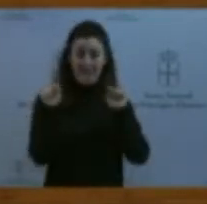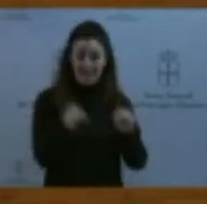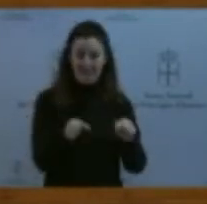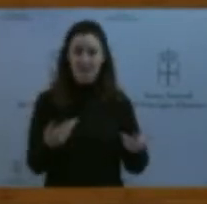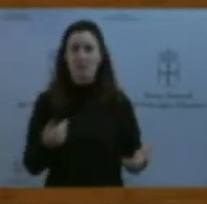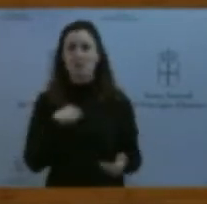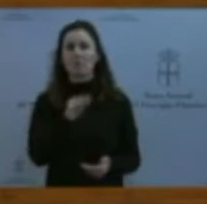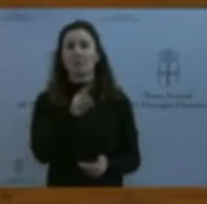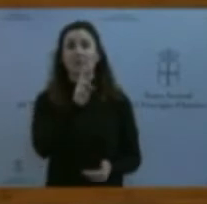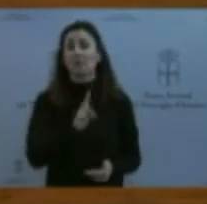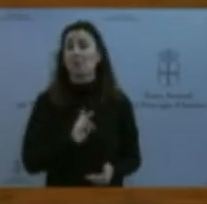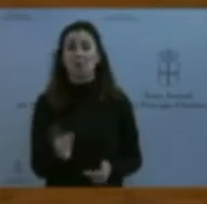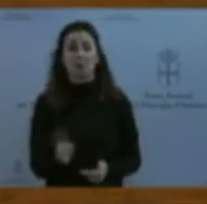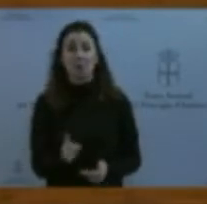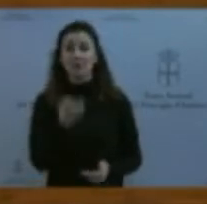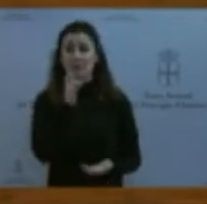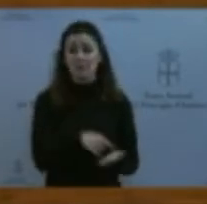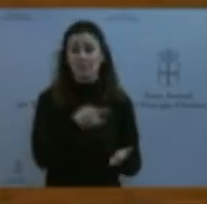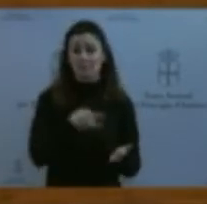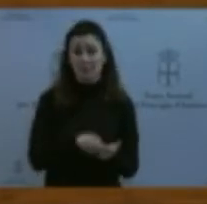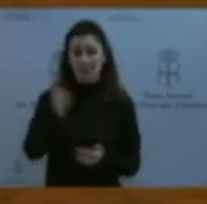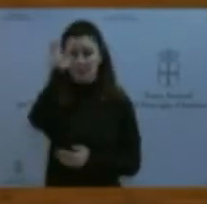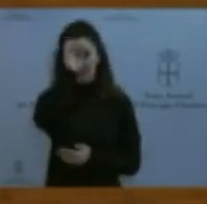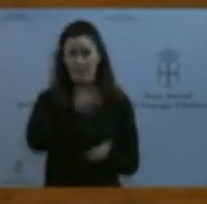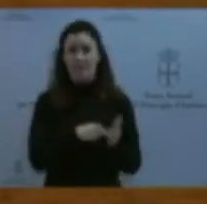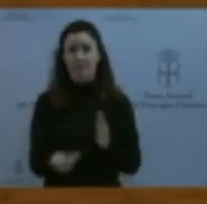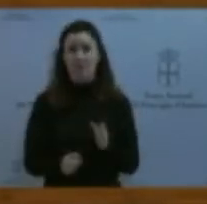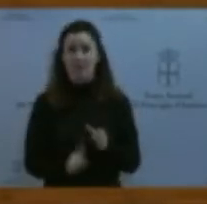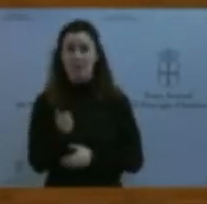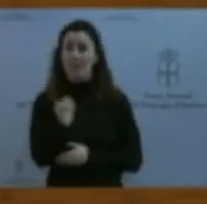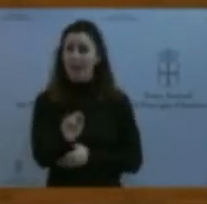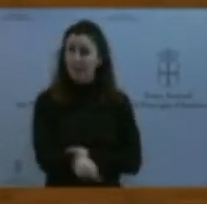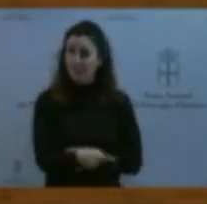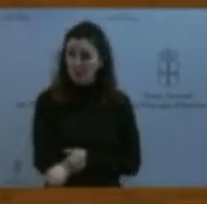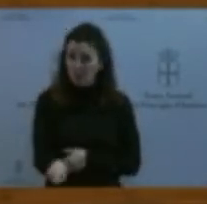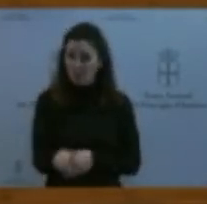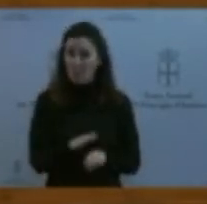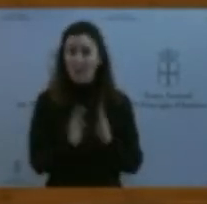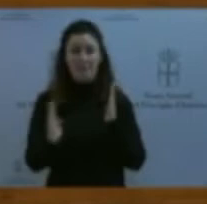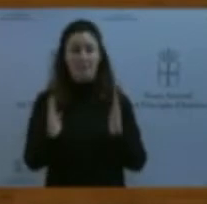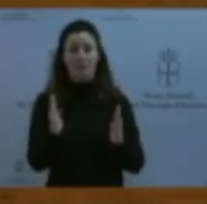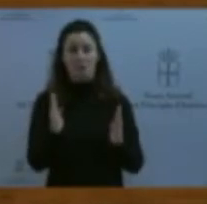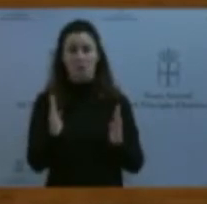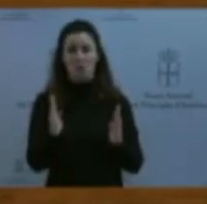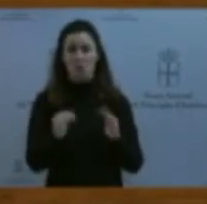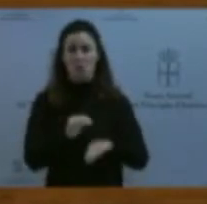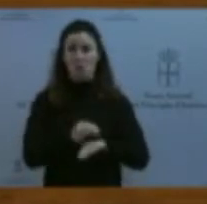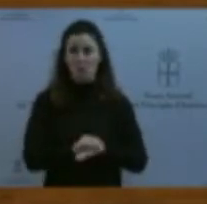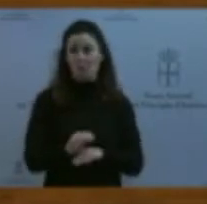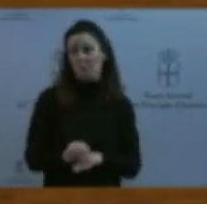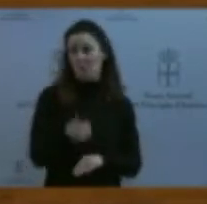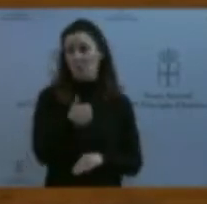ciencia y tecnología e innovación para un periodo determinado que acaban de aprobar con